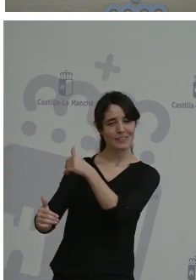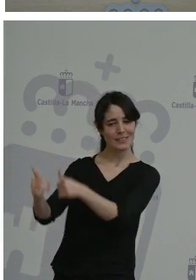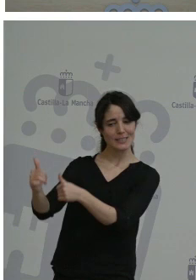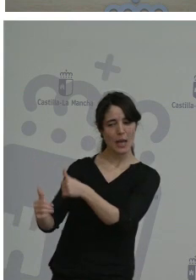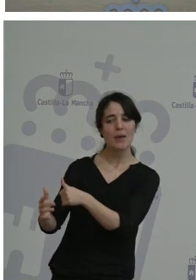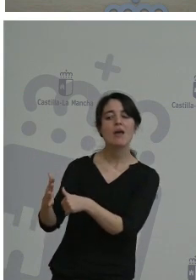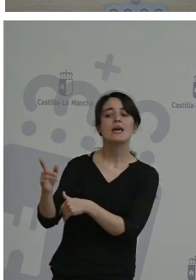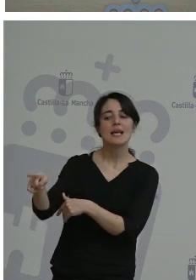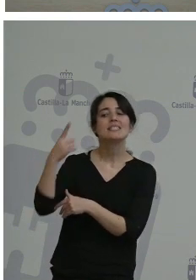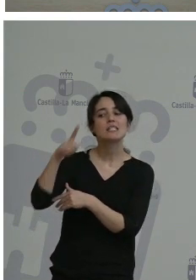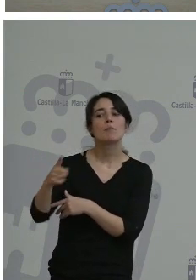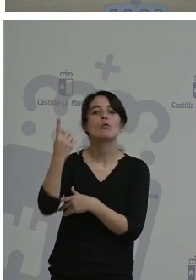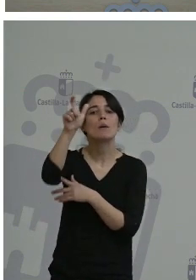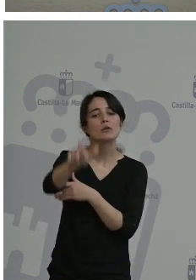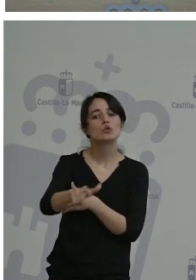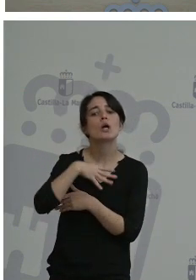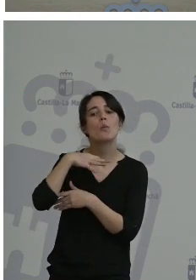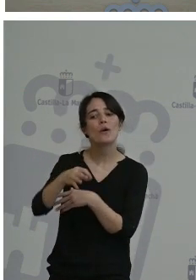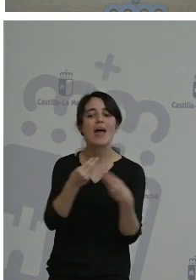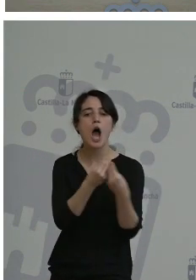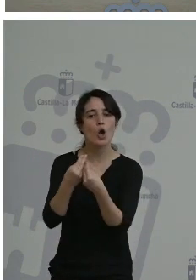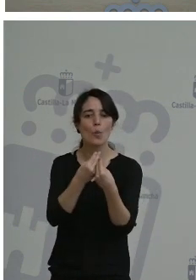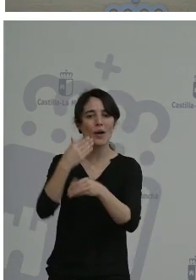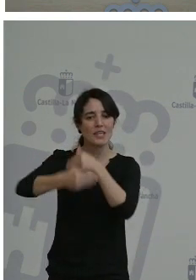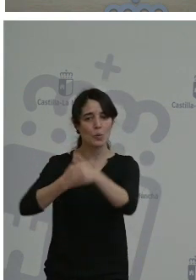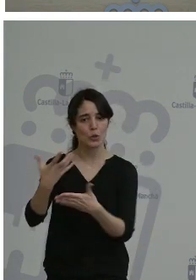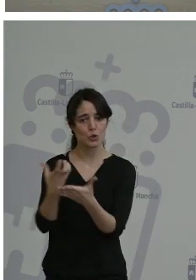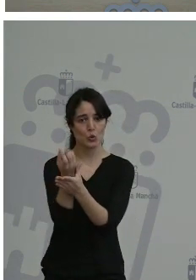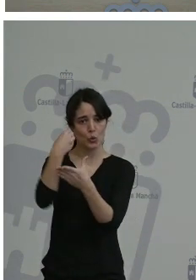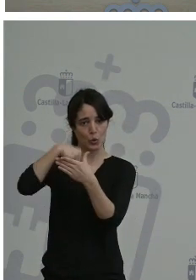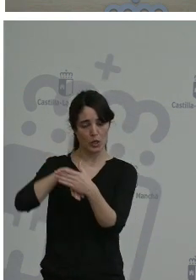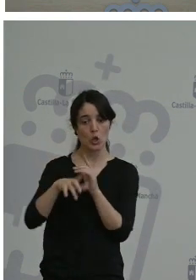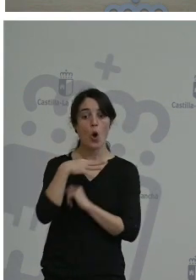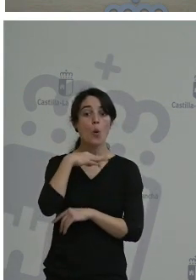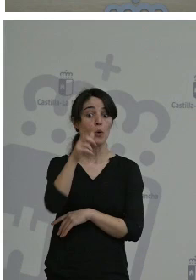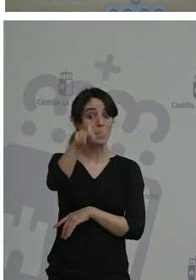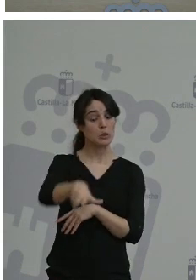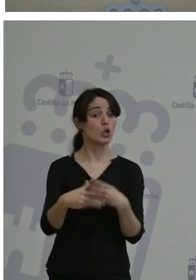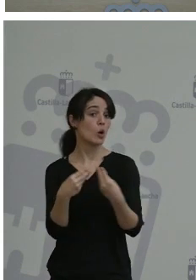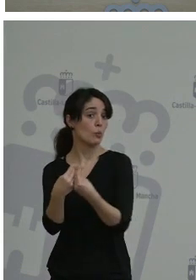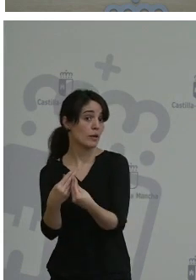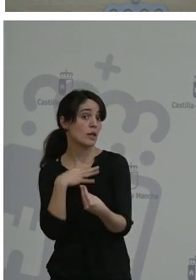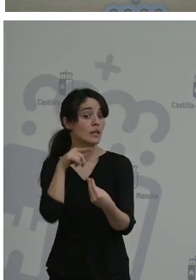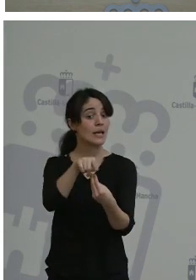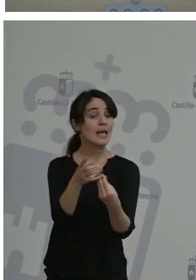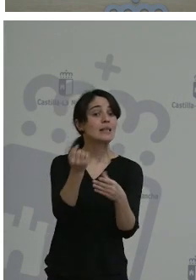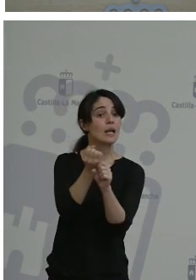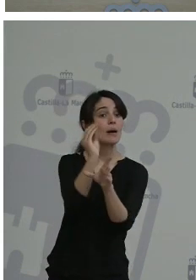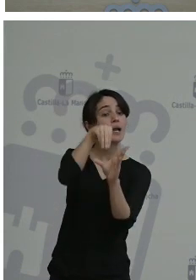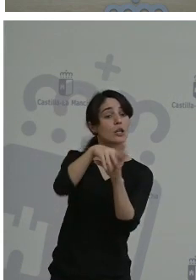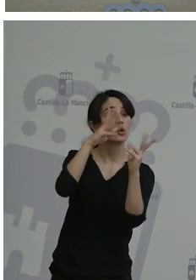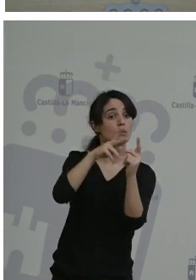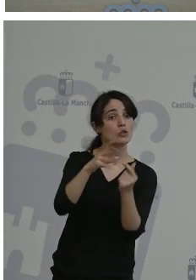examen que lo va a acompañar en todo el proceso. Este personal acompañante puede ser tanto de la Administración como en colaboración también con